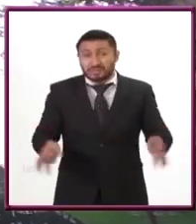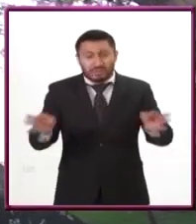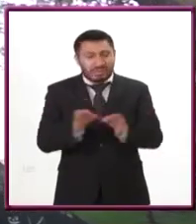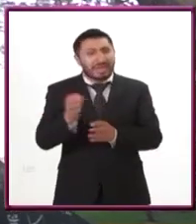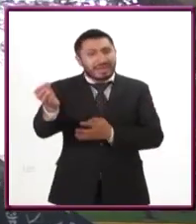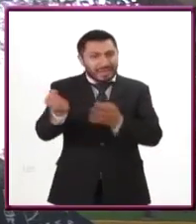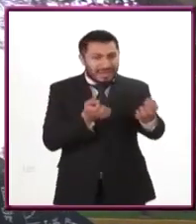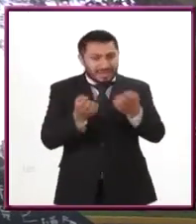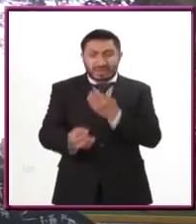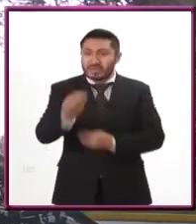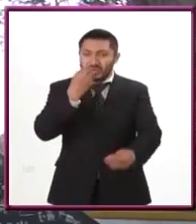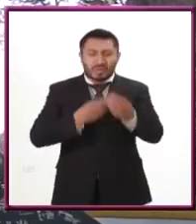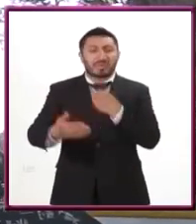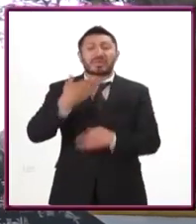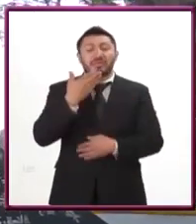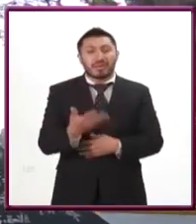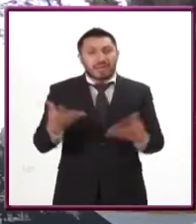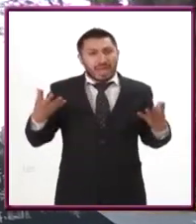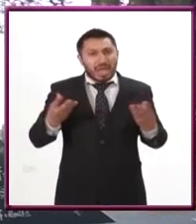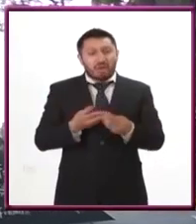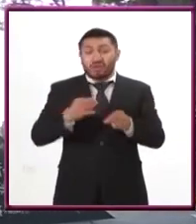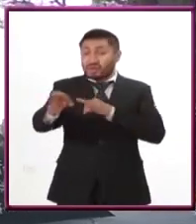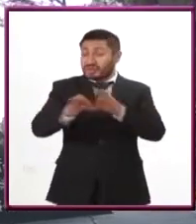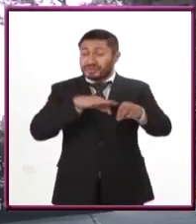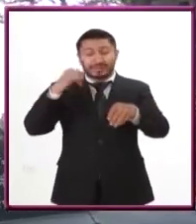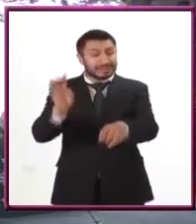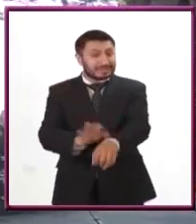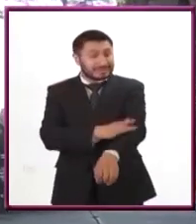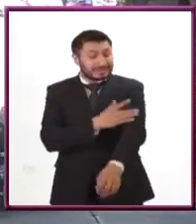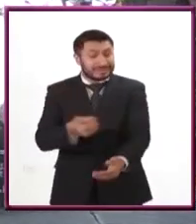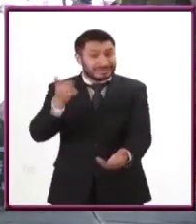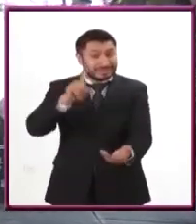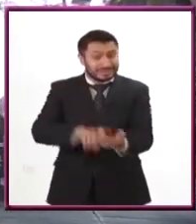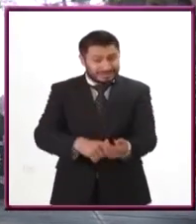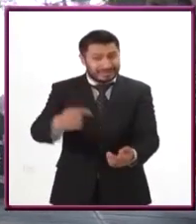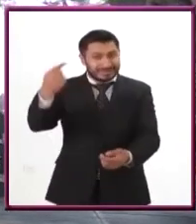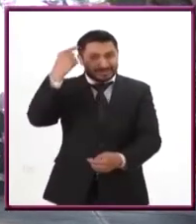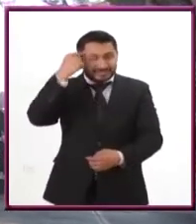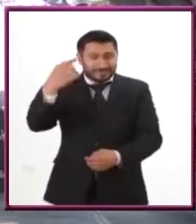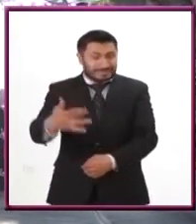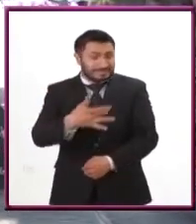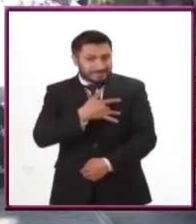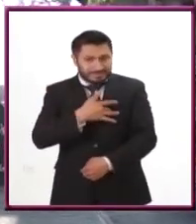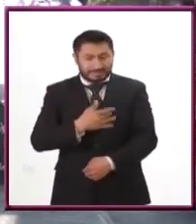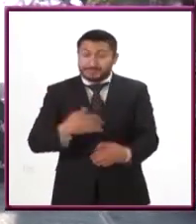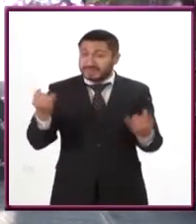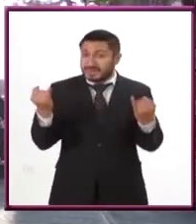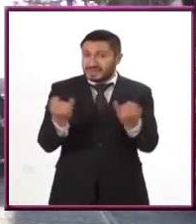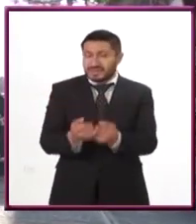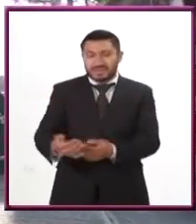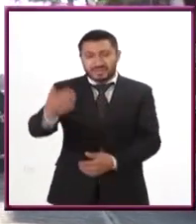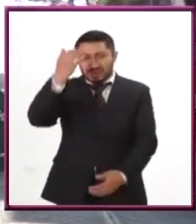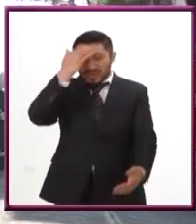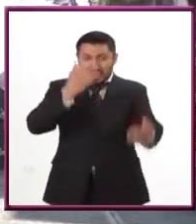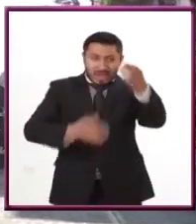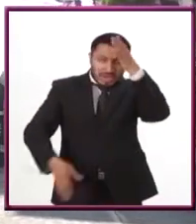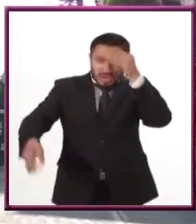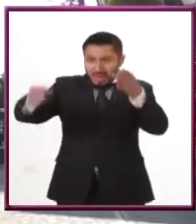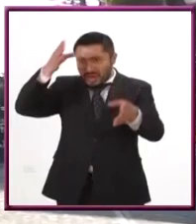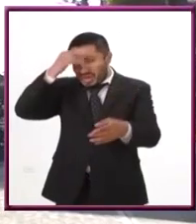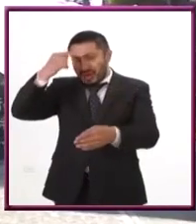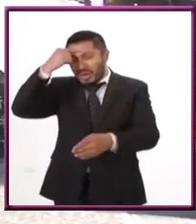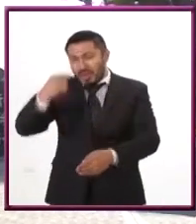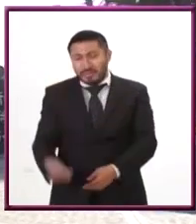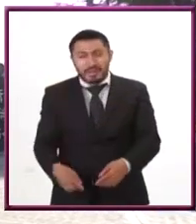hacer ejercicio, alimentarnos bien y trabajar con nuestras emociones. Se trata también de adquirir conocimientos para ampliar